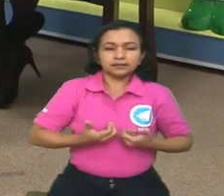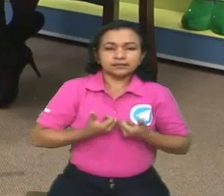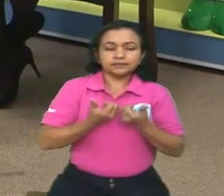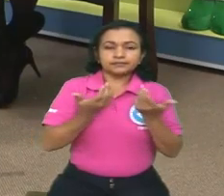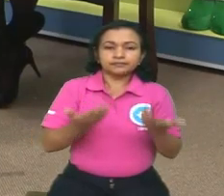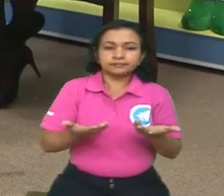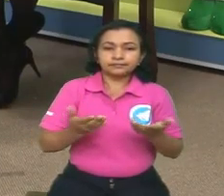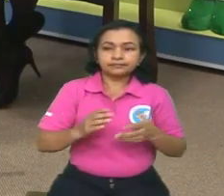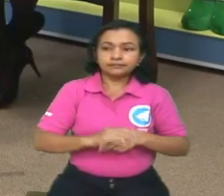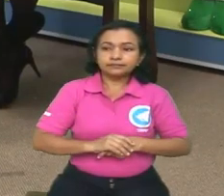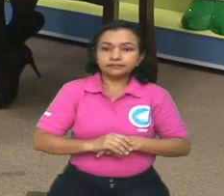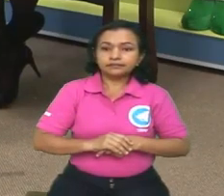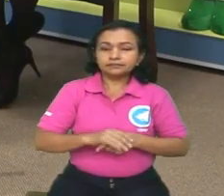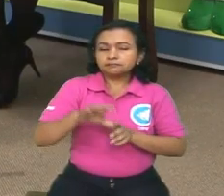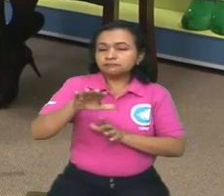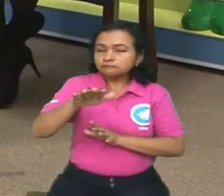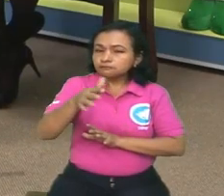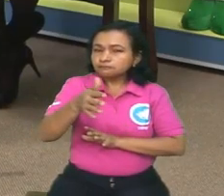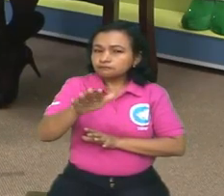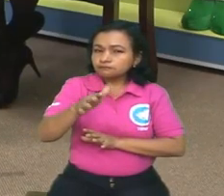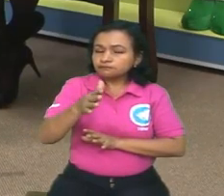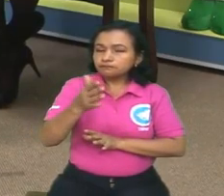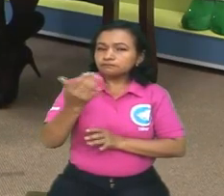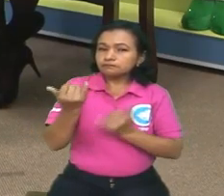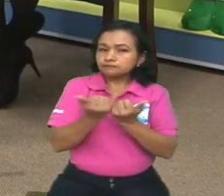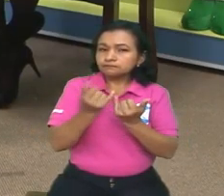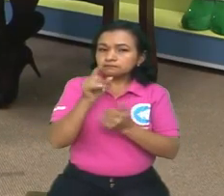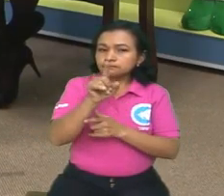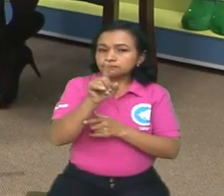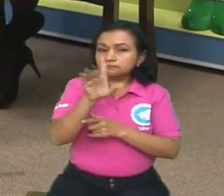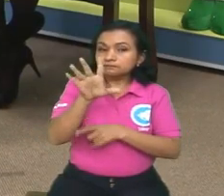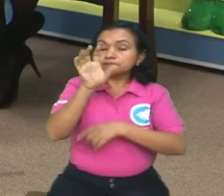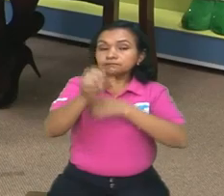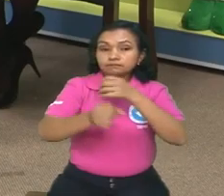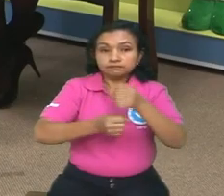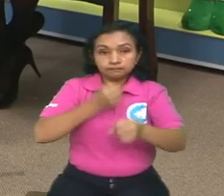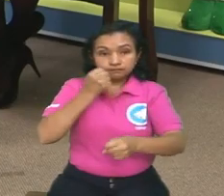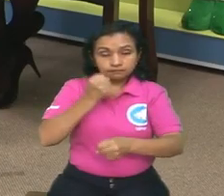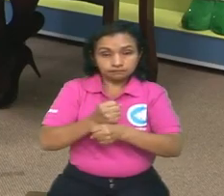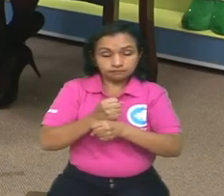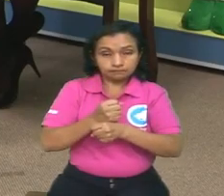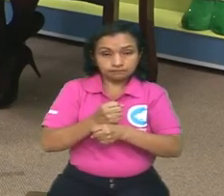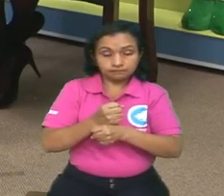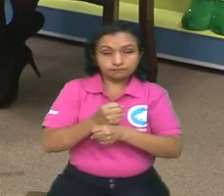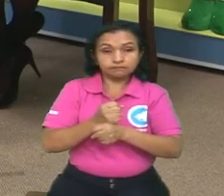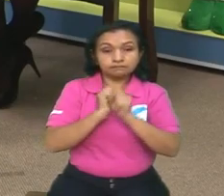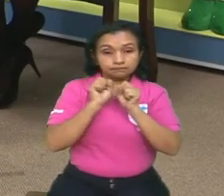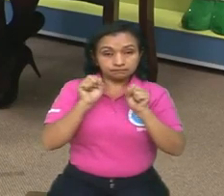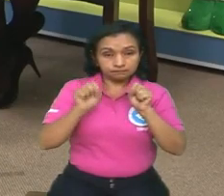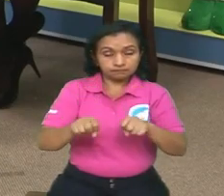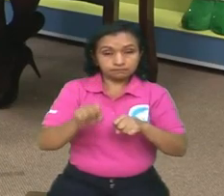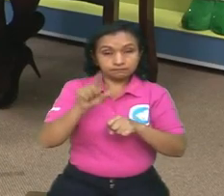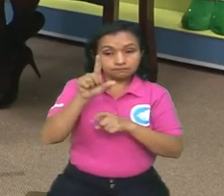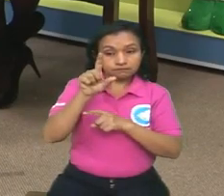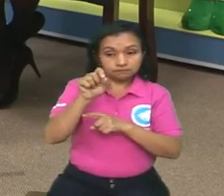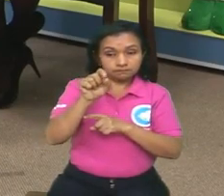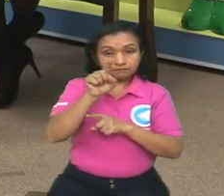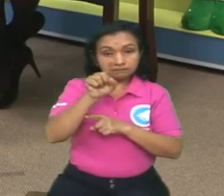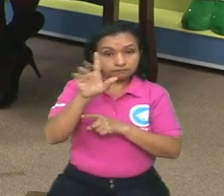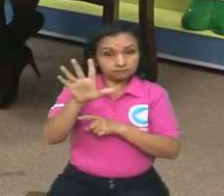se tiene un estimado que tiene que pasar alrededor de 15 años que pueda persistir una lesión, 10-15 años que